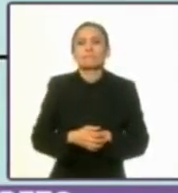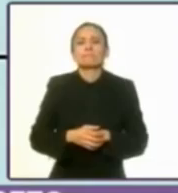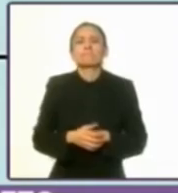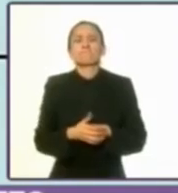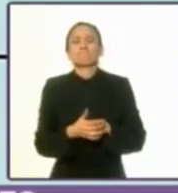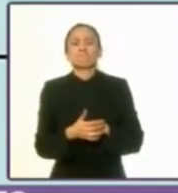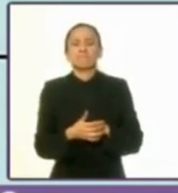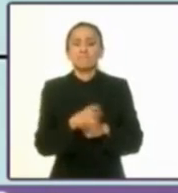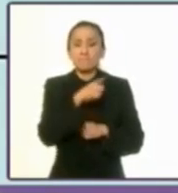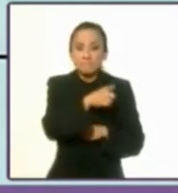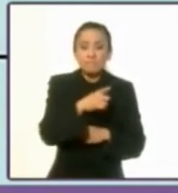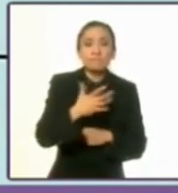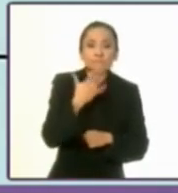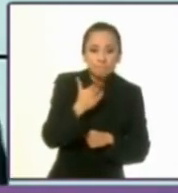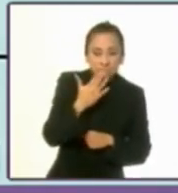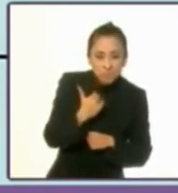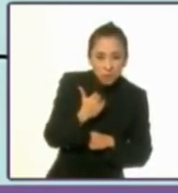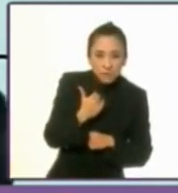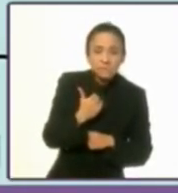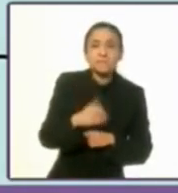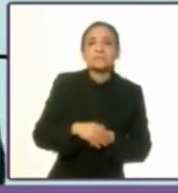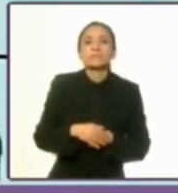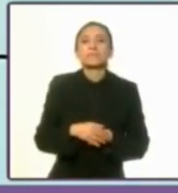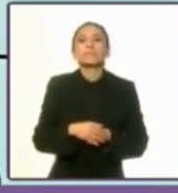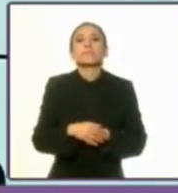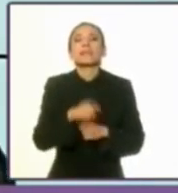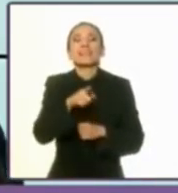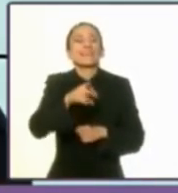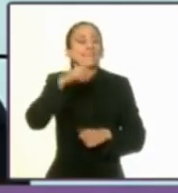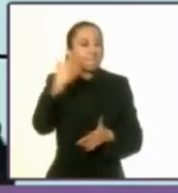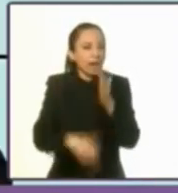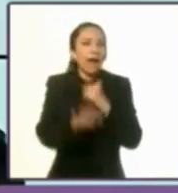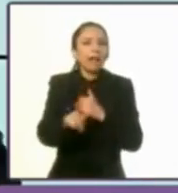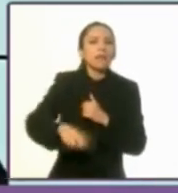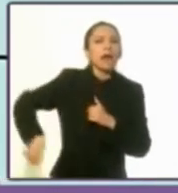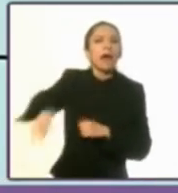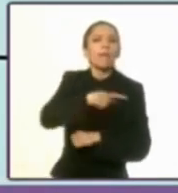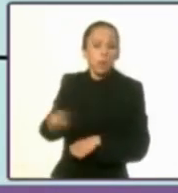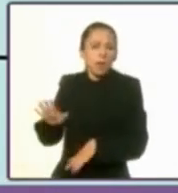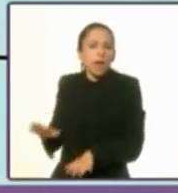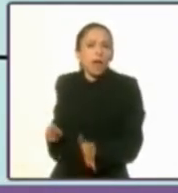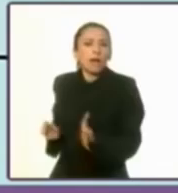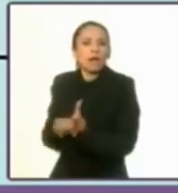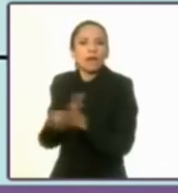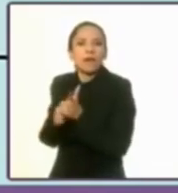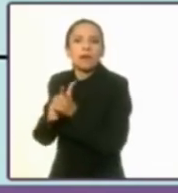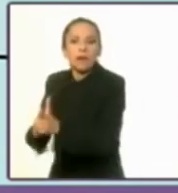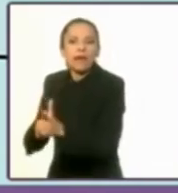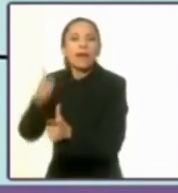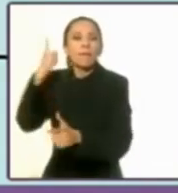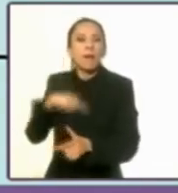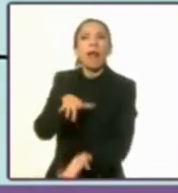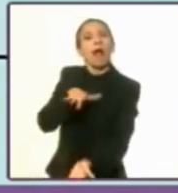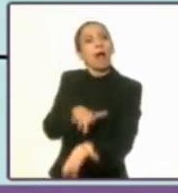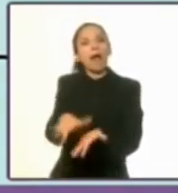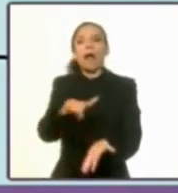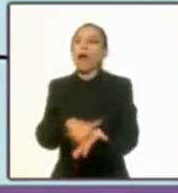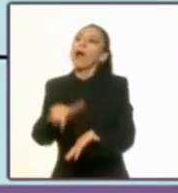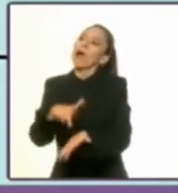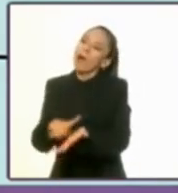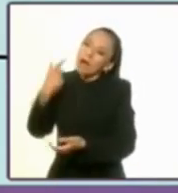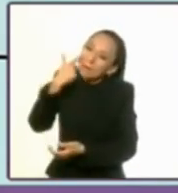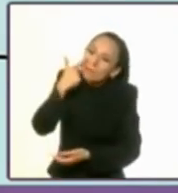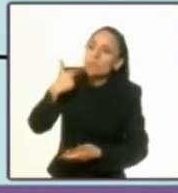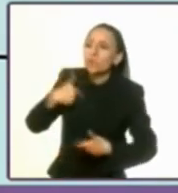existiría es decir se necesita la pobreza para que pueda existir el clientelismo toda la política